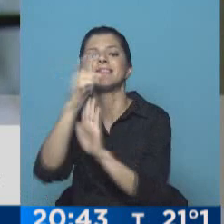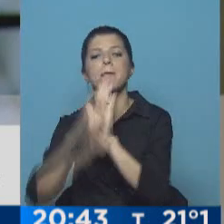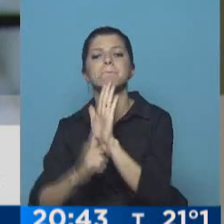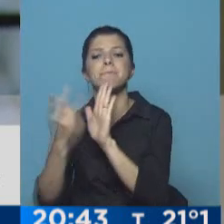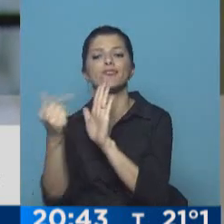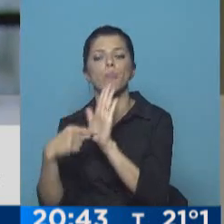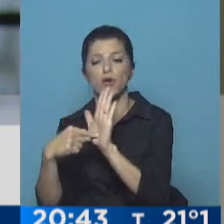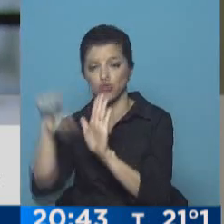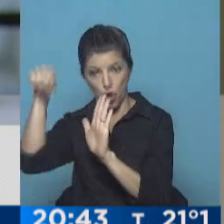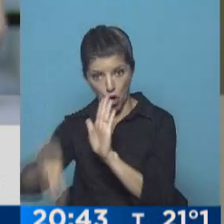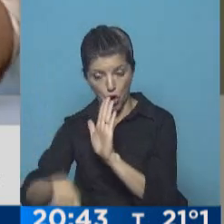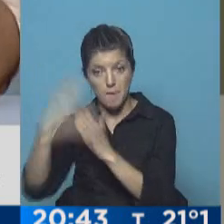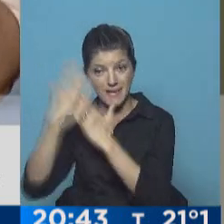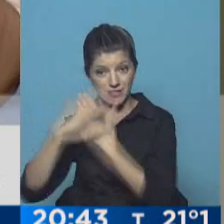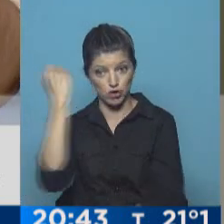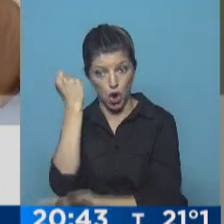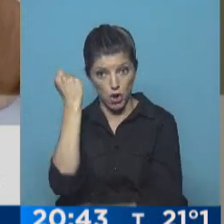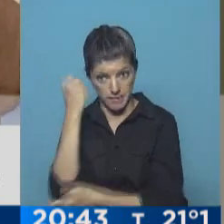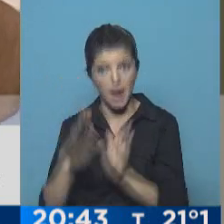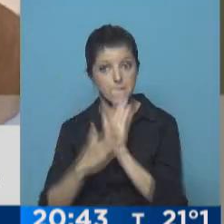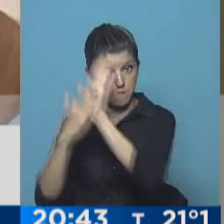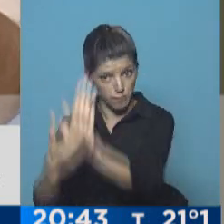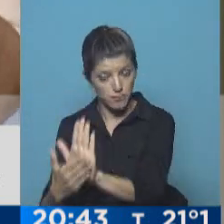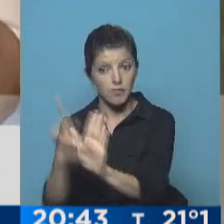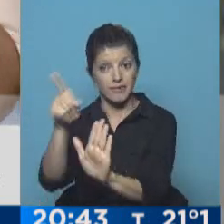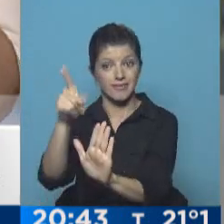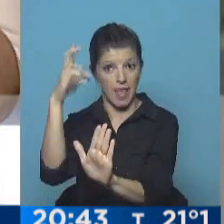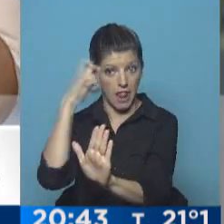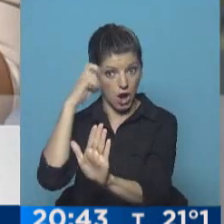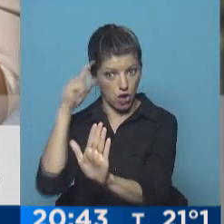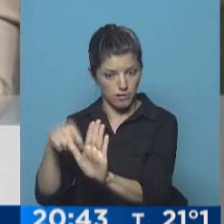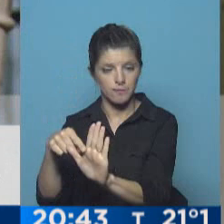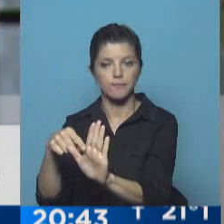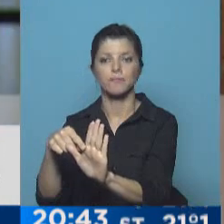nuestro ministro fue a presentar al